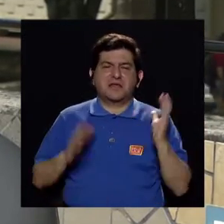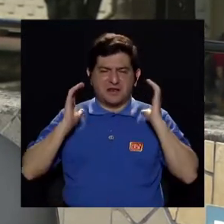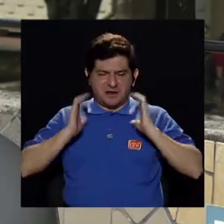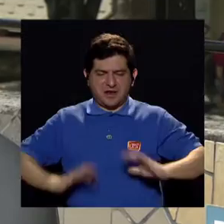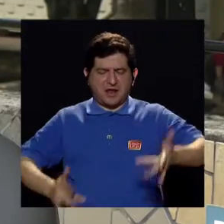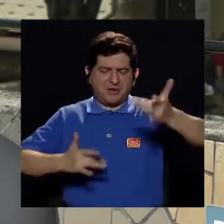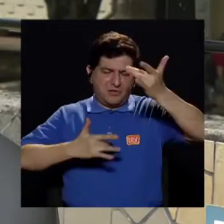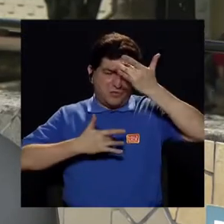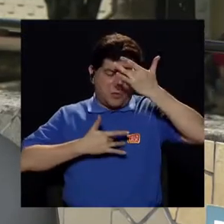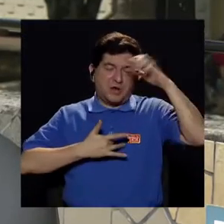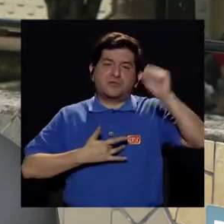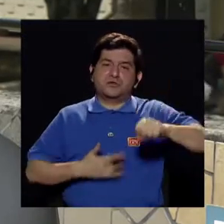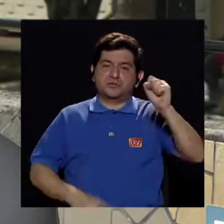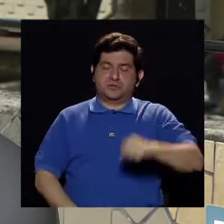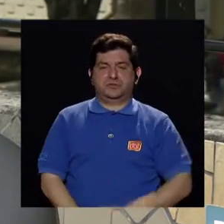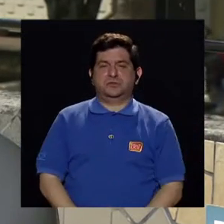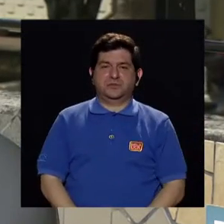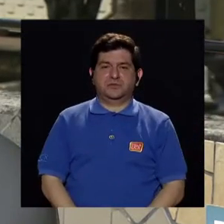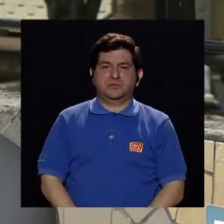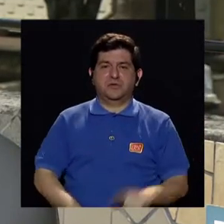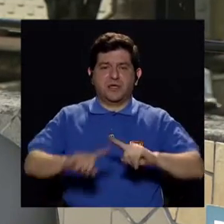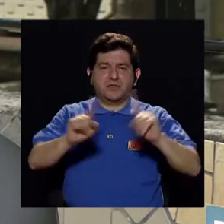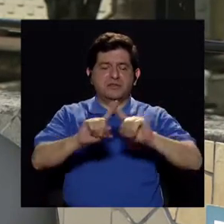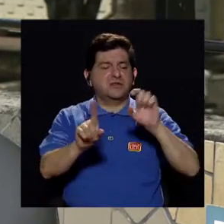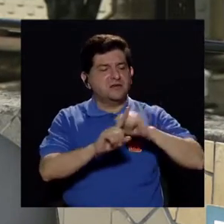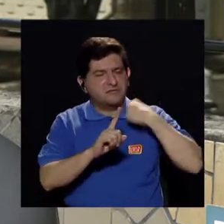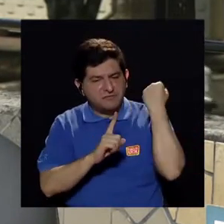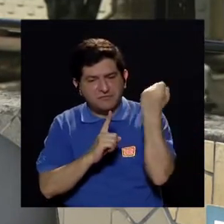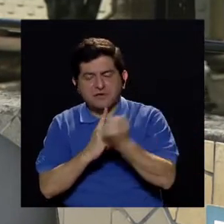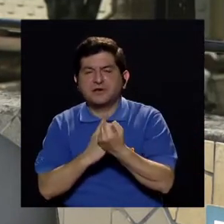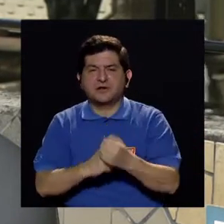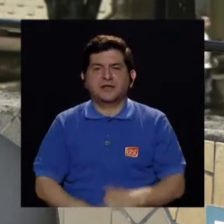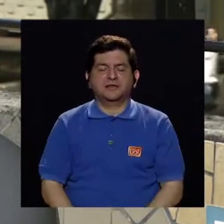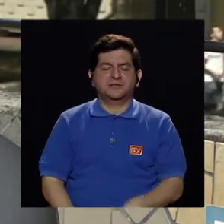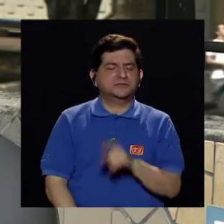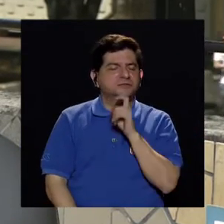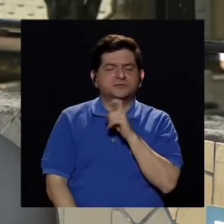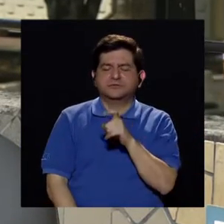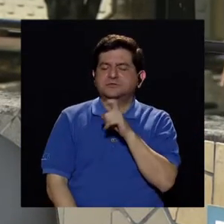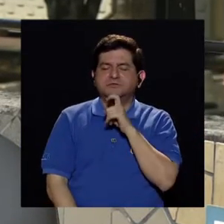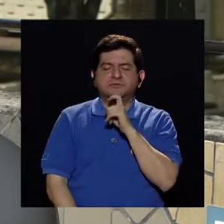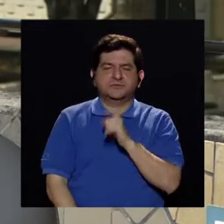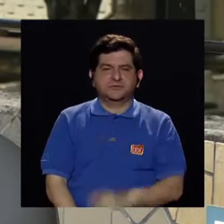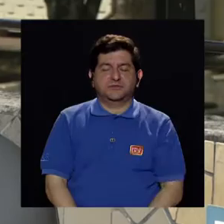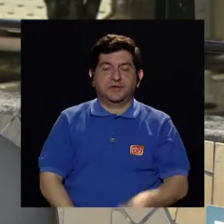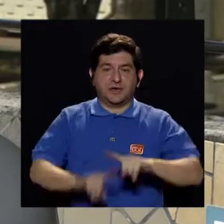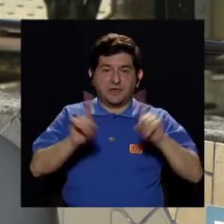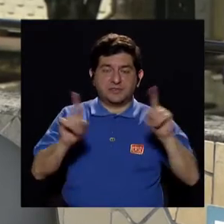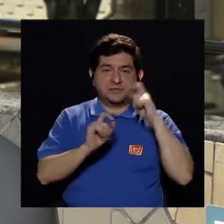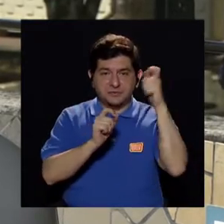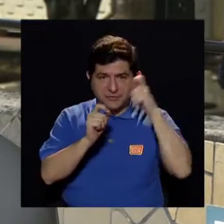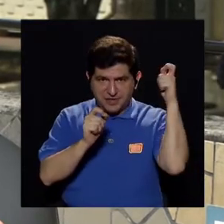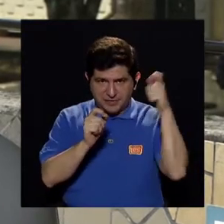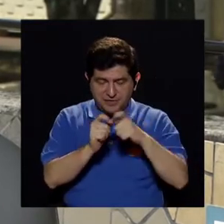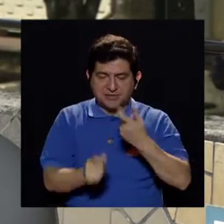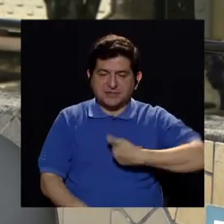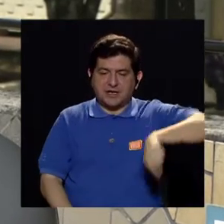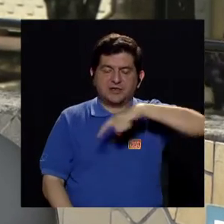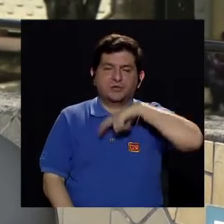se enferma. Sí, claro, vivimos un montón de circunstancias que son difíciles, pero son exactamente lo